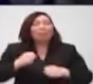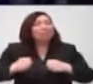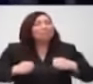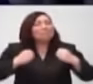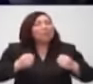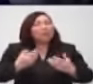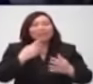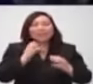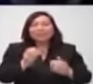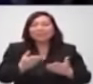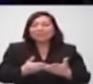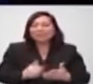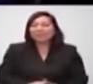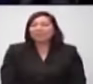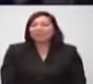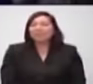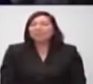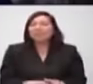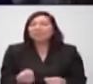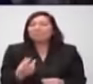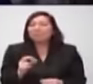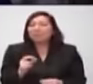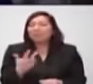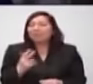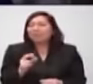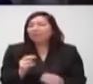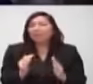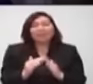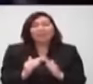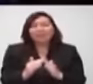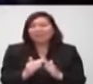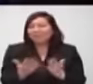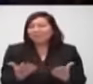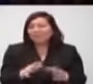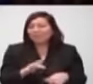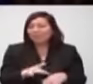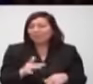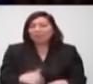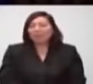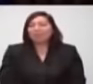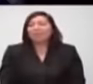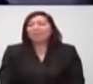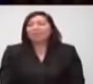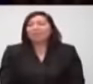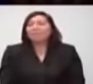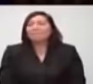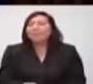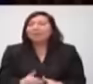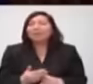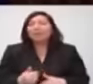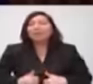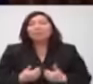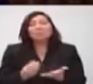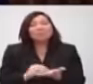políticas respecto, que decían que nos íbamos a sacar como 20, 30 casas y eran 2 casas que íbamos a tocar exclusivamente, pero eso es parte de la vida.